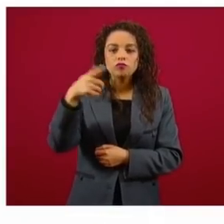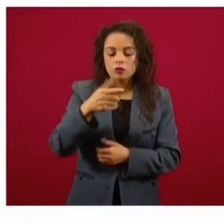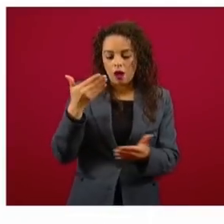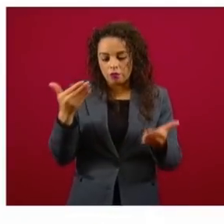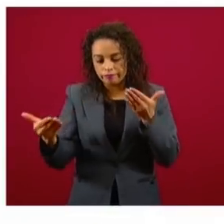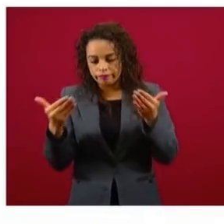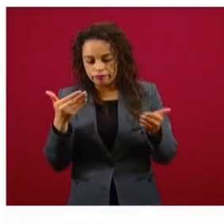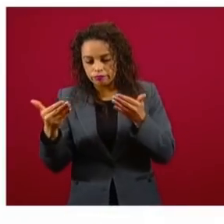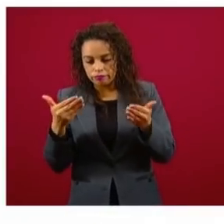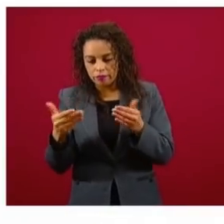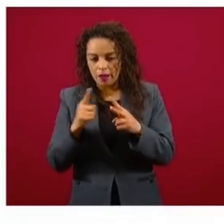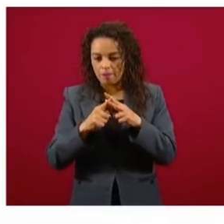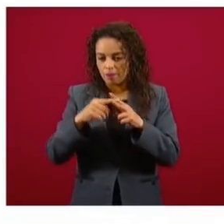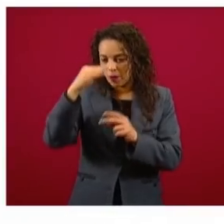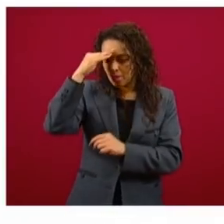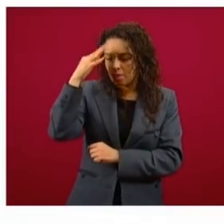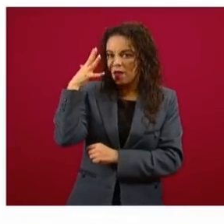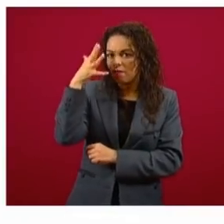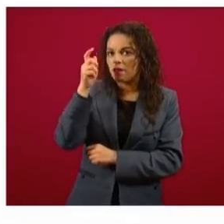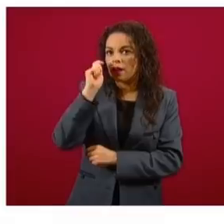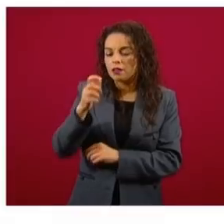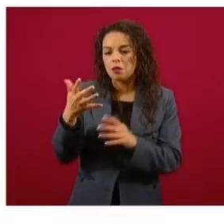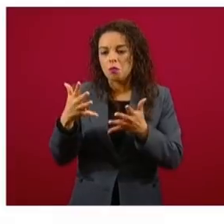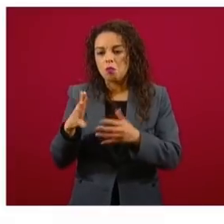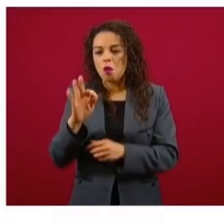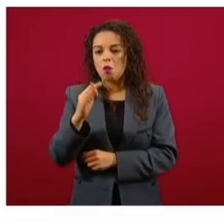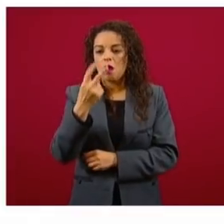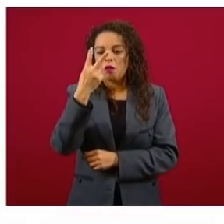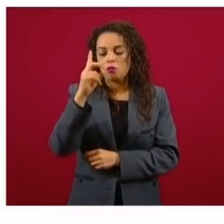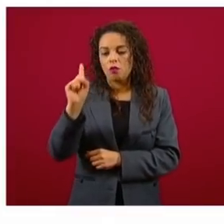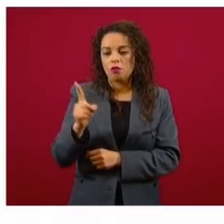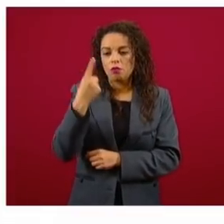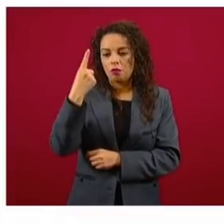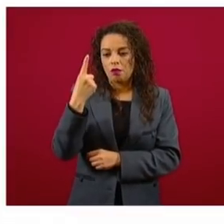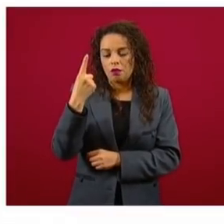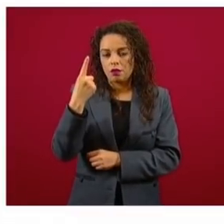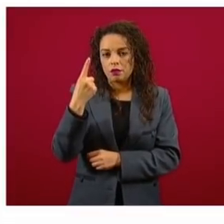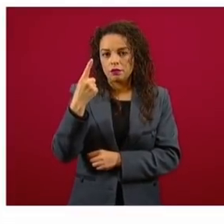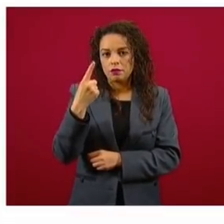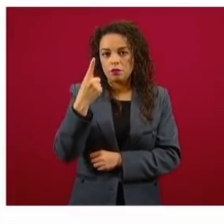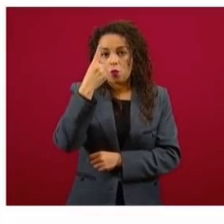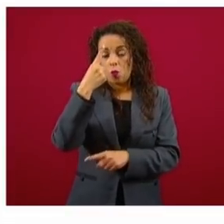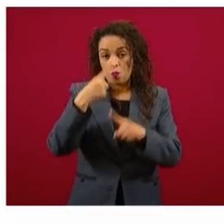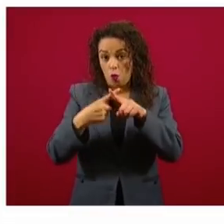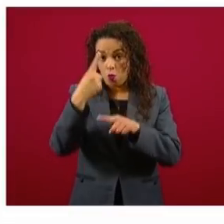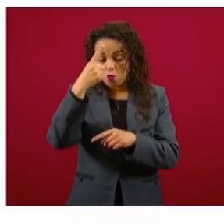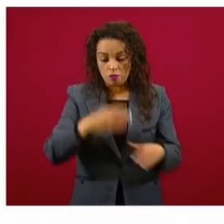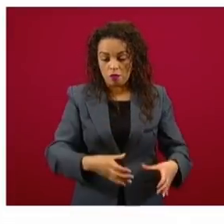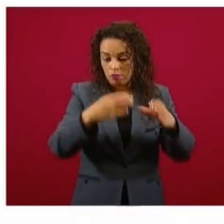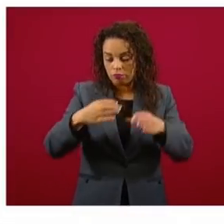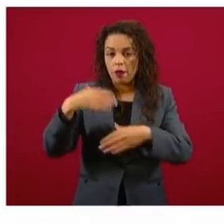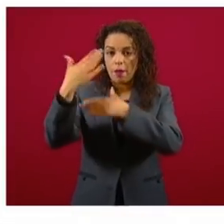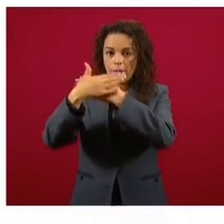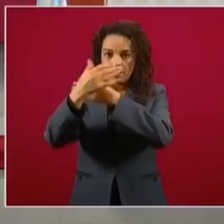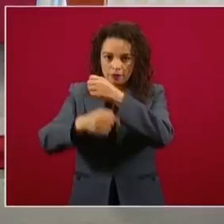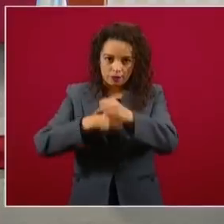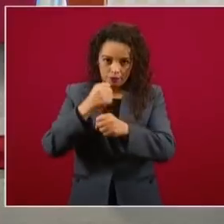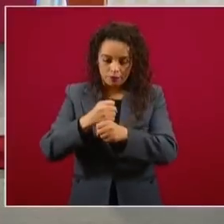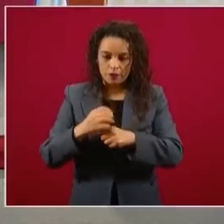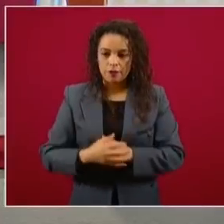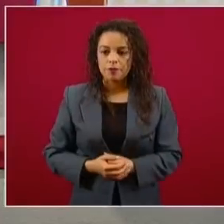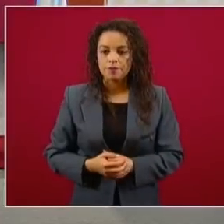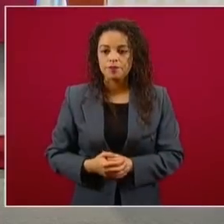puede estar en alrededor de 42 dólares por barril para el próximo año. Hay un incremento importante en la producción de